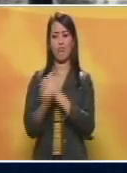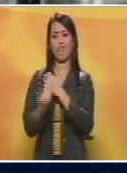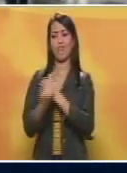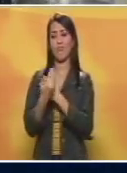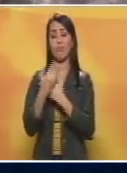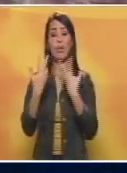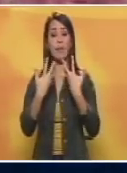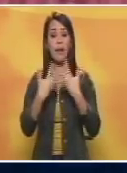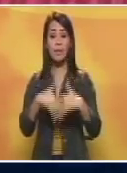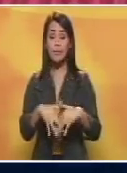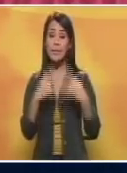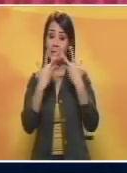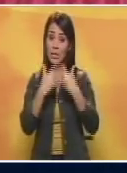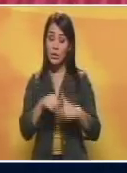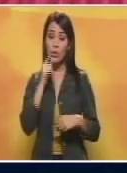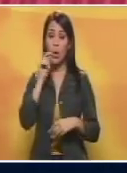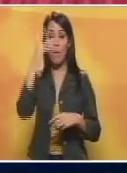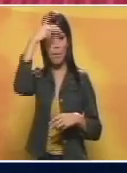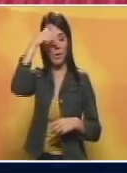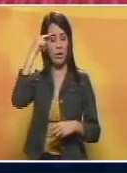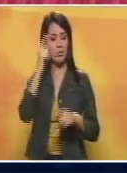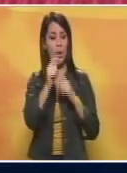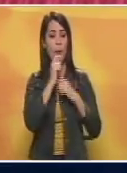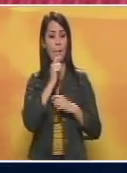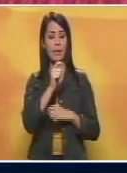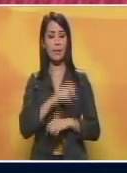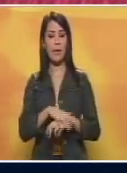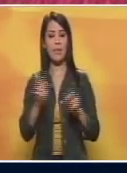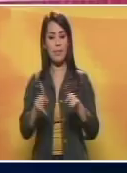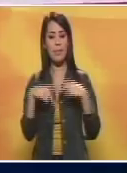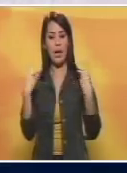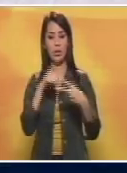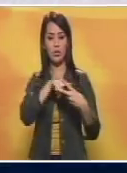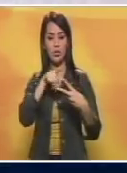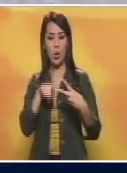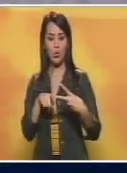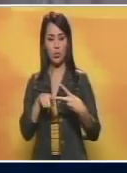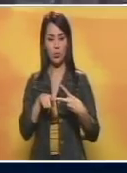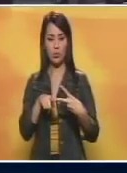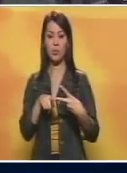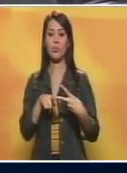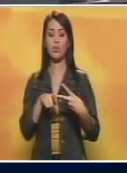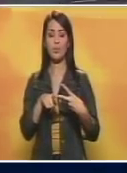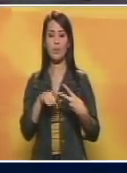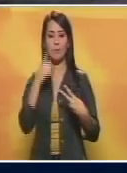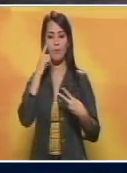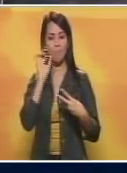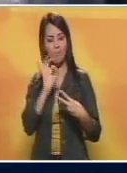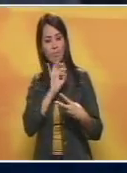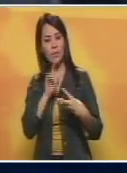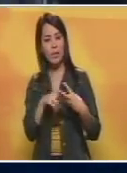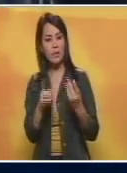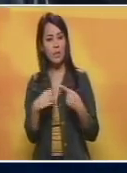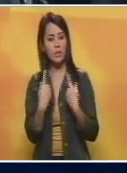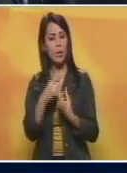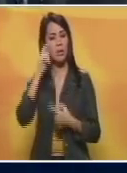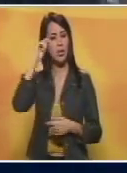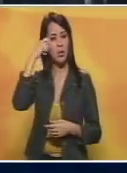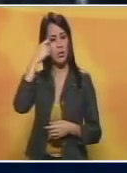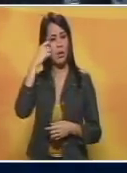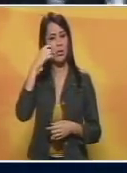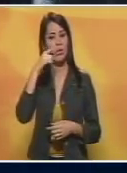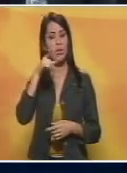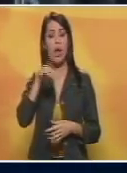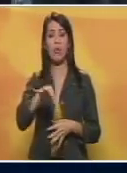administración de donald trump a la prensa diarios como the boston globe y the new york times' hasta pequeños semanarios locales recordaron a sus